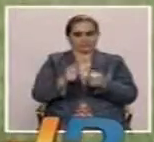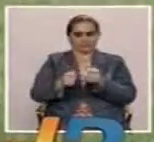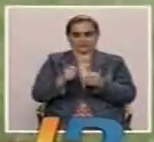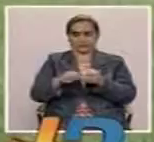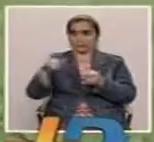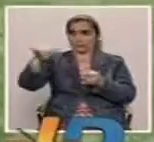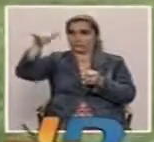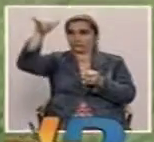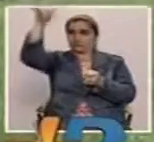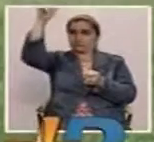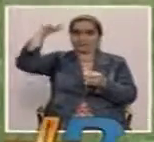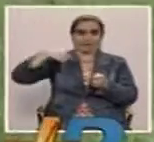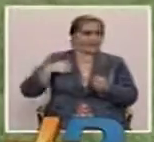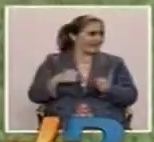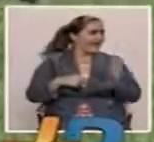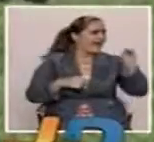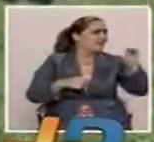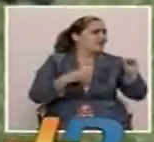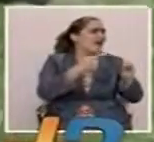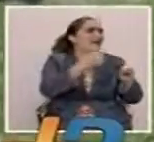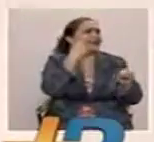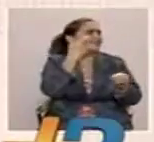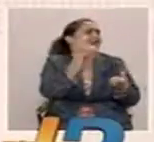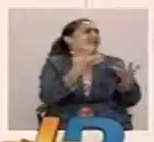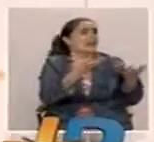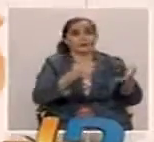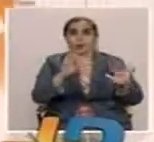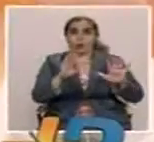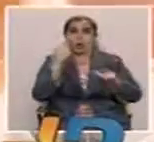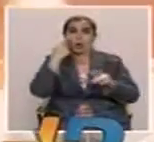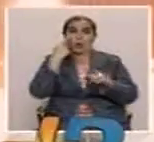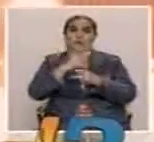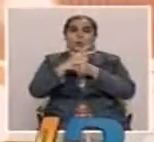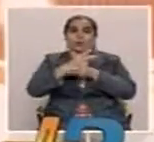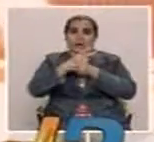evite acercarse a la trayectoria de la aeronave.